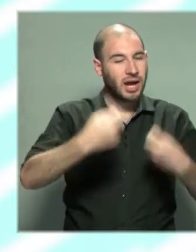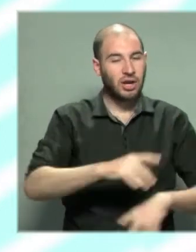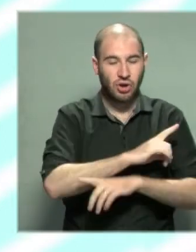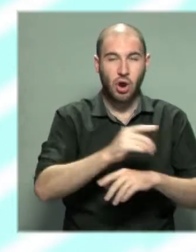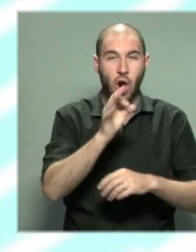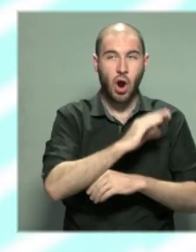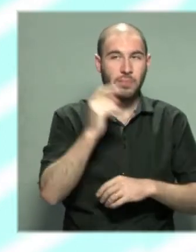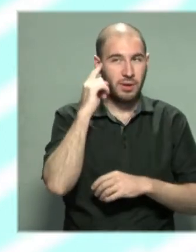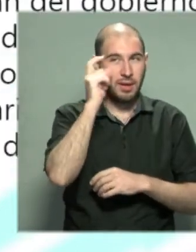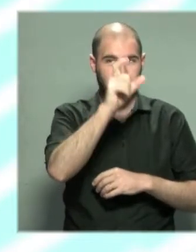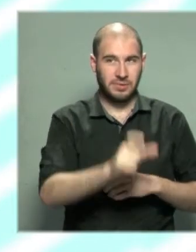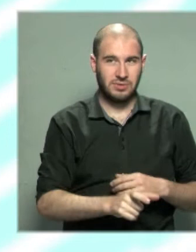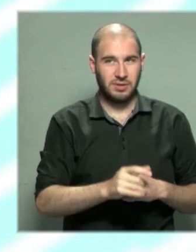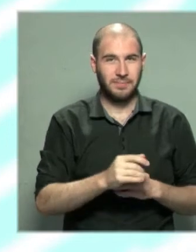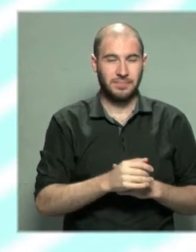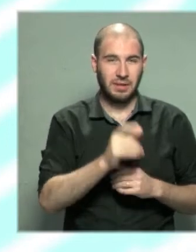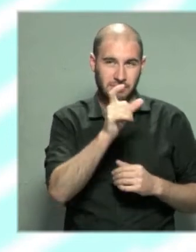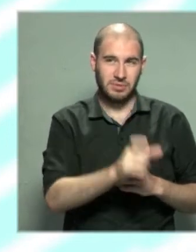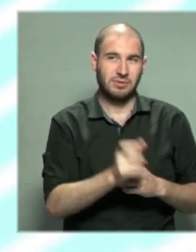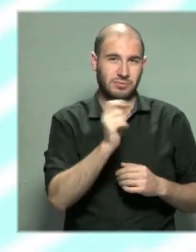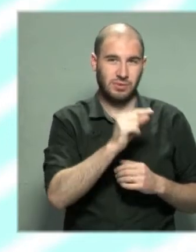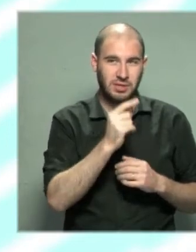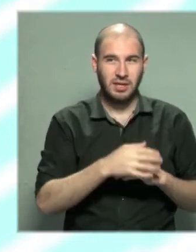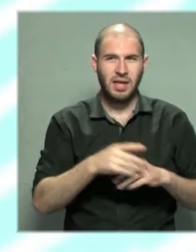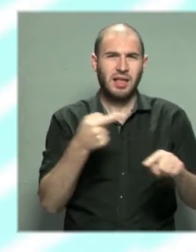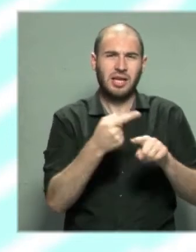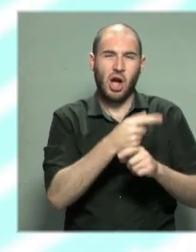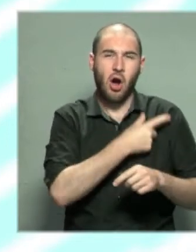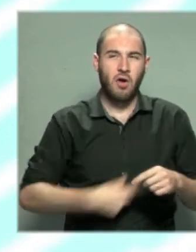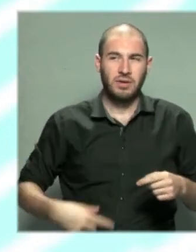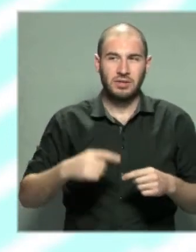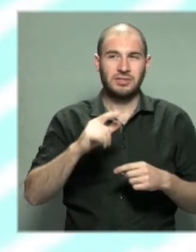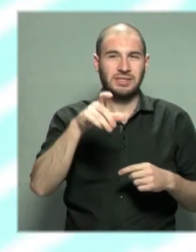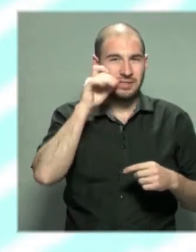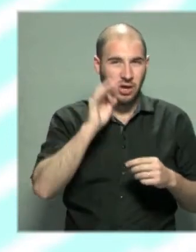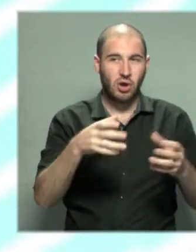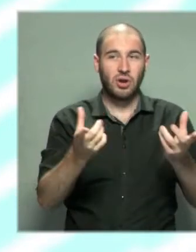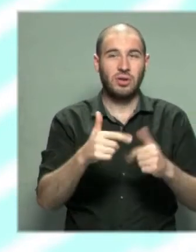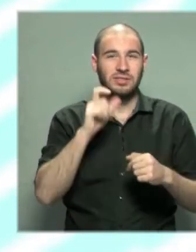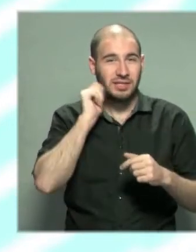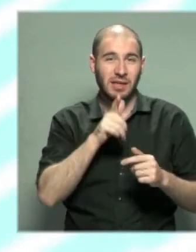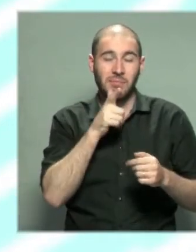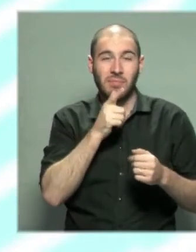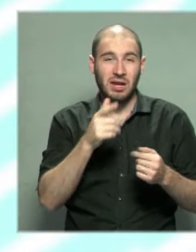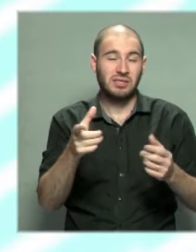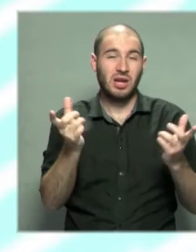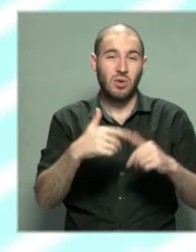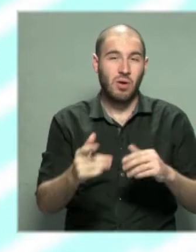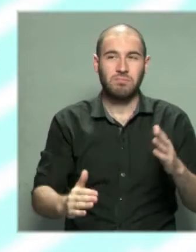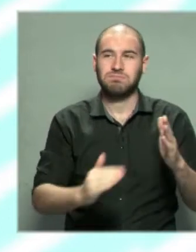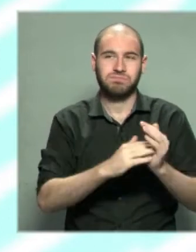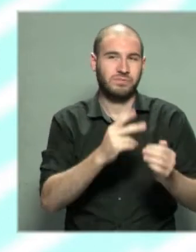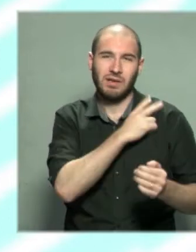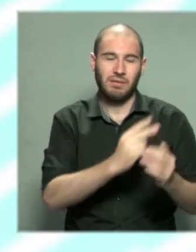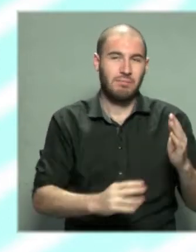la opinión de una usuaria de Twitter. Se quejan del gobierno de los CEO y una reunión de la CGT es casi la reunión del mayor holding de la